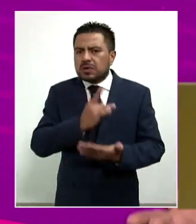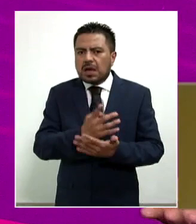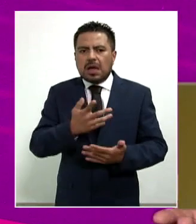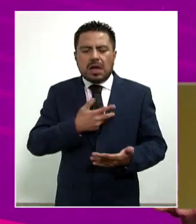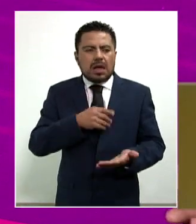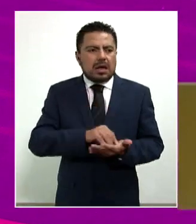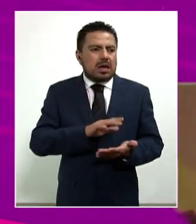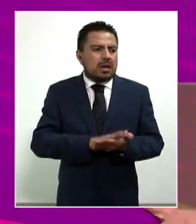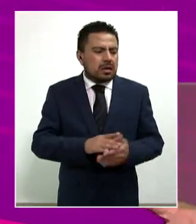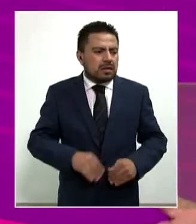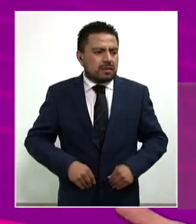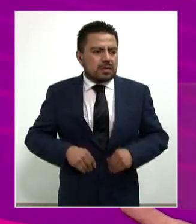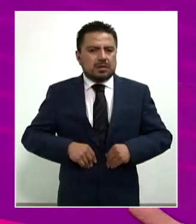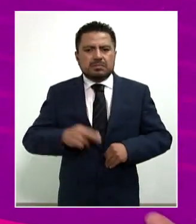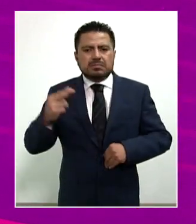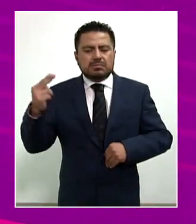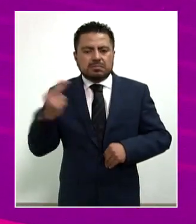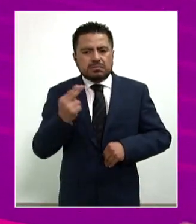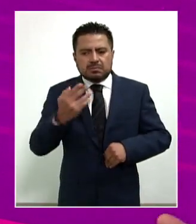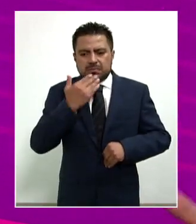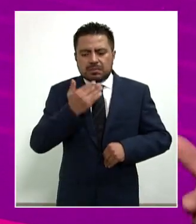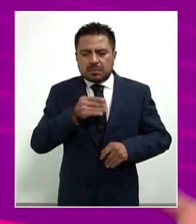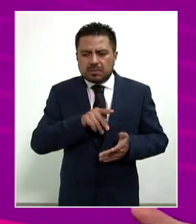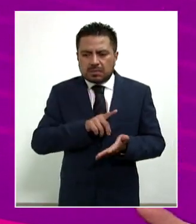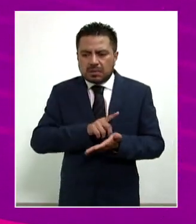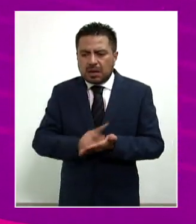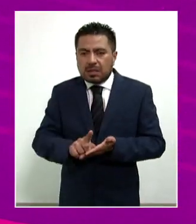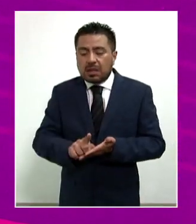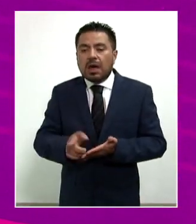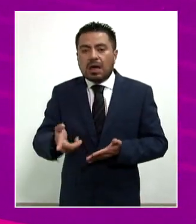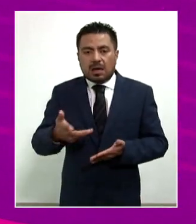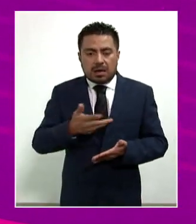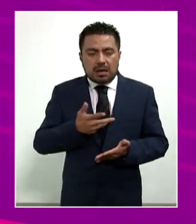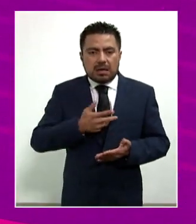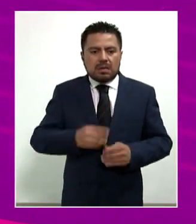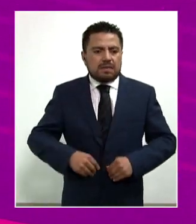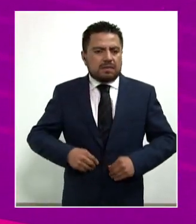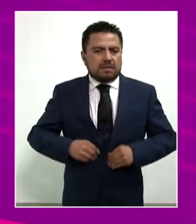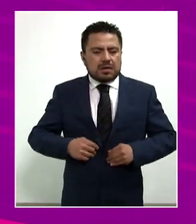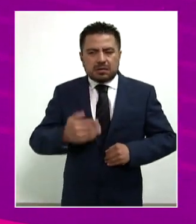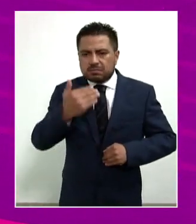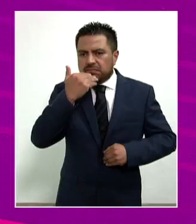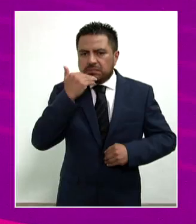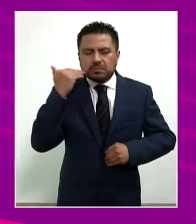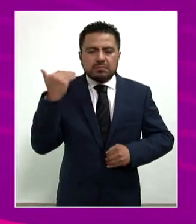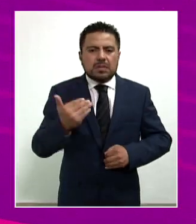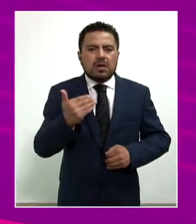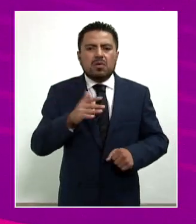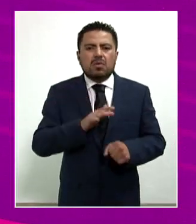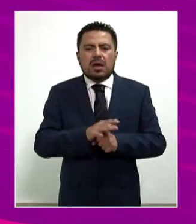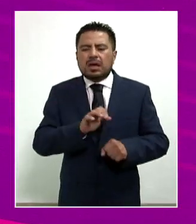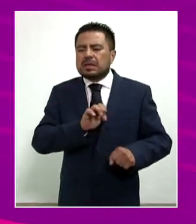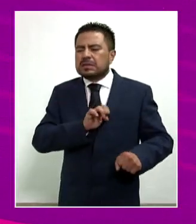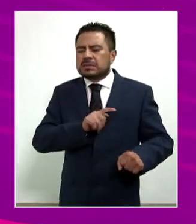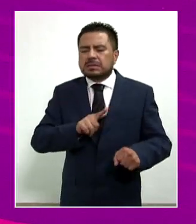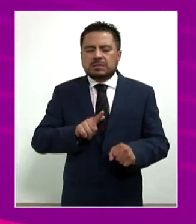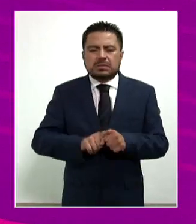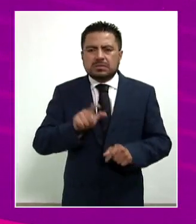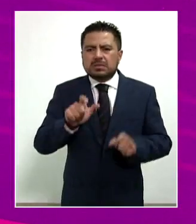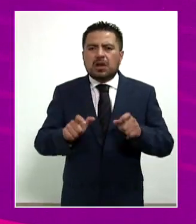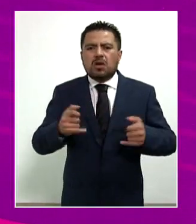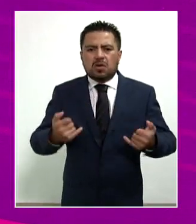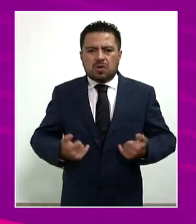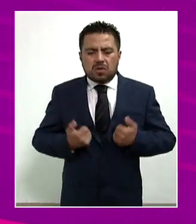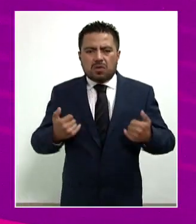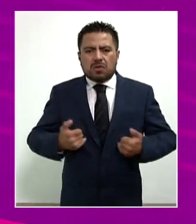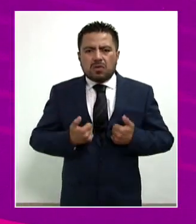existir, merece una vida digna. Y tiene derecho a tener una vida digna. Y en el caso en particular de los